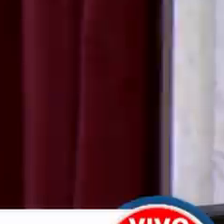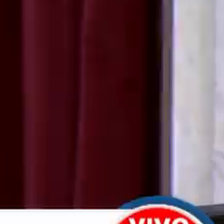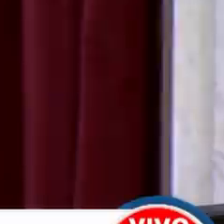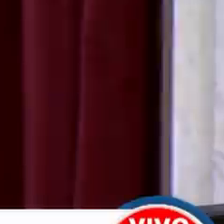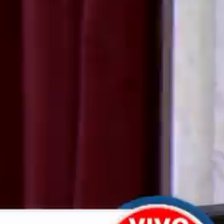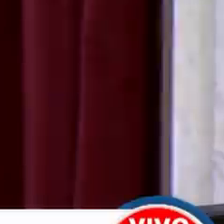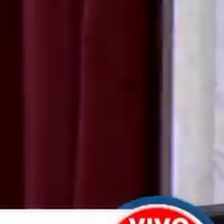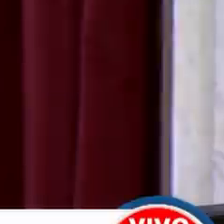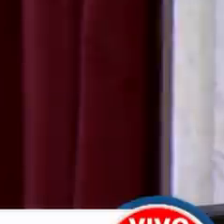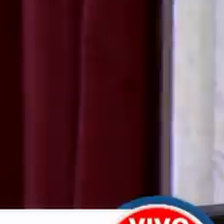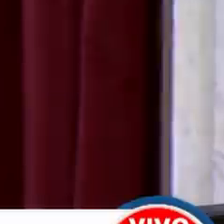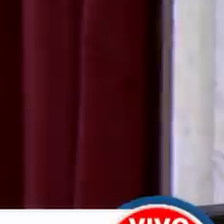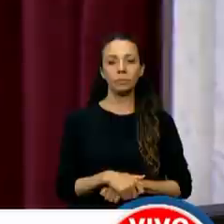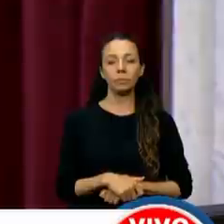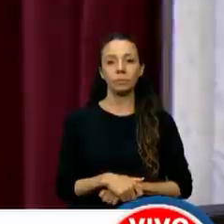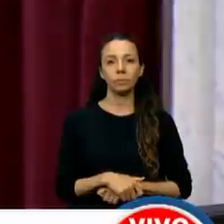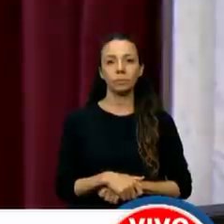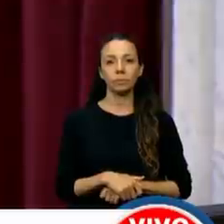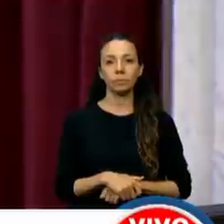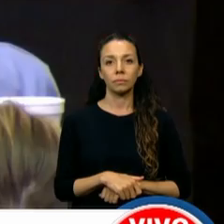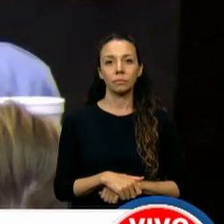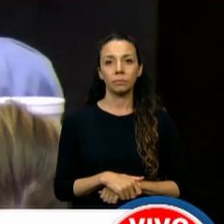agustina lucrecia propato